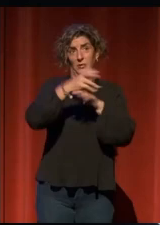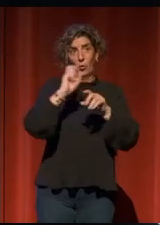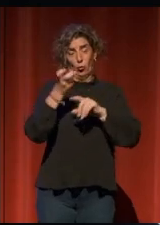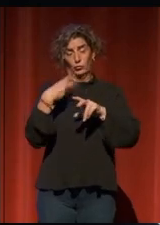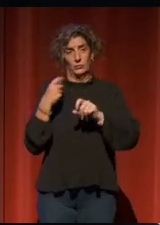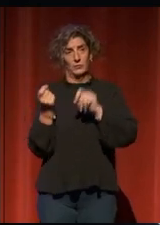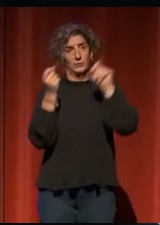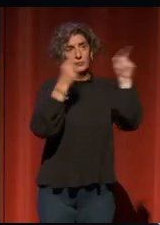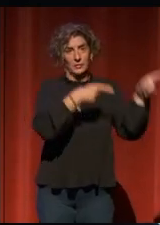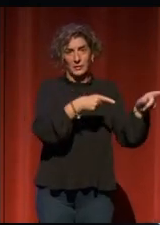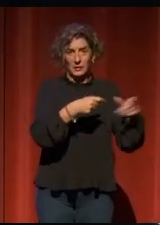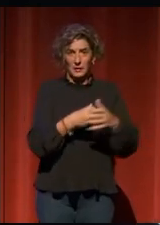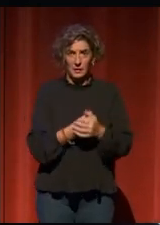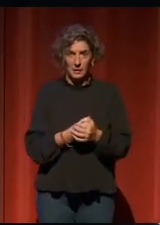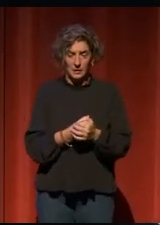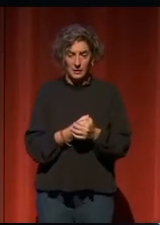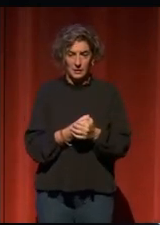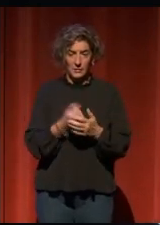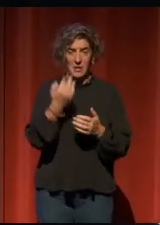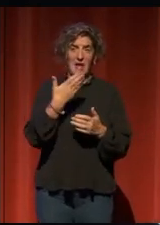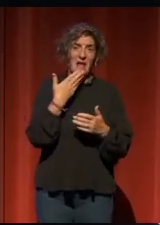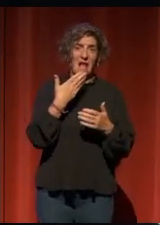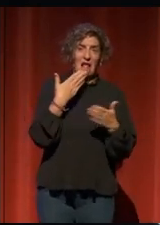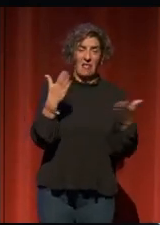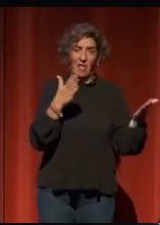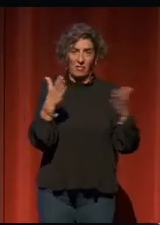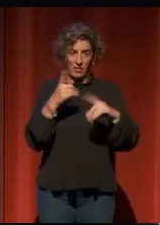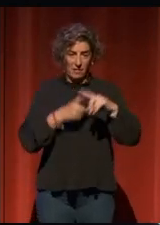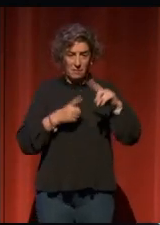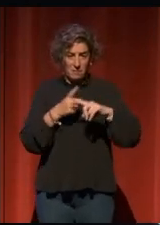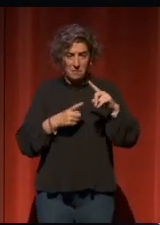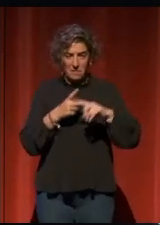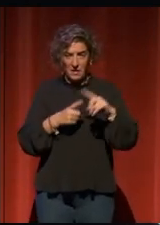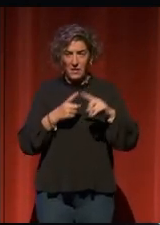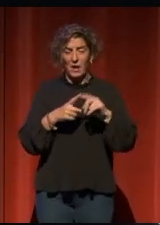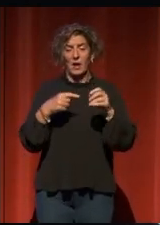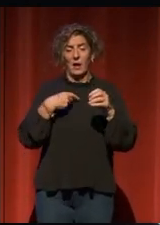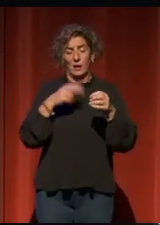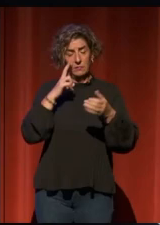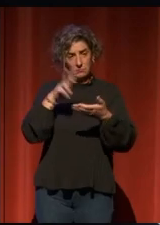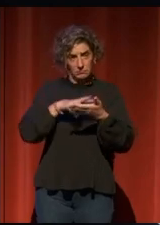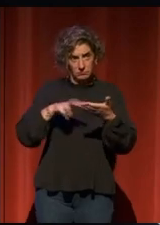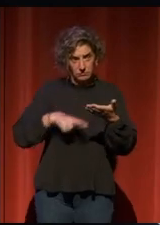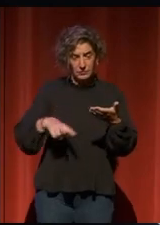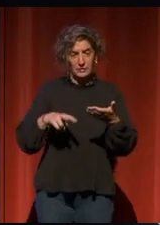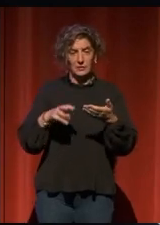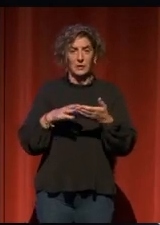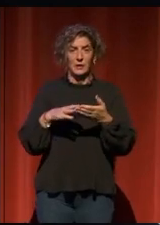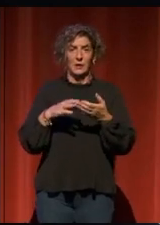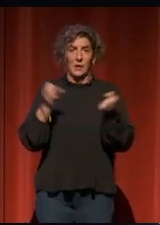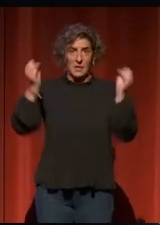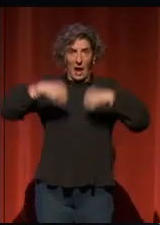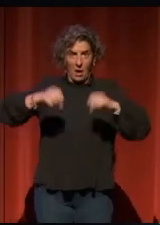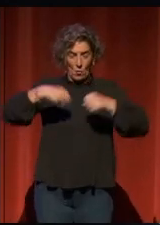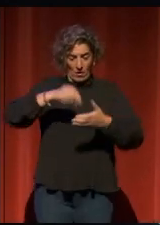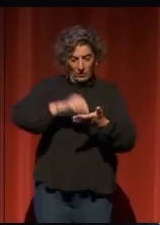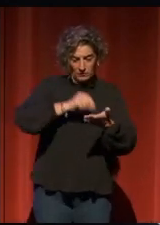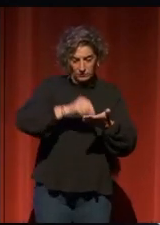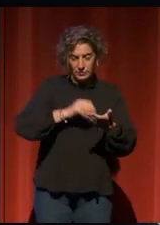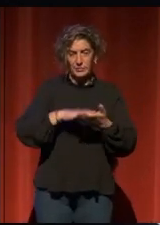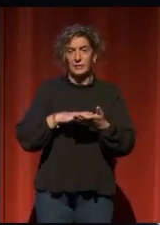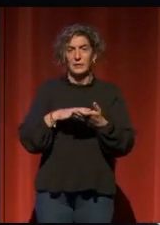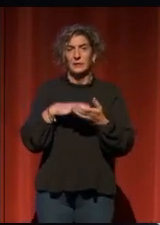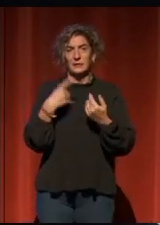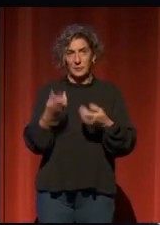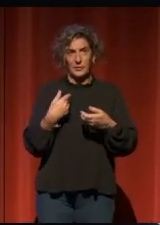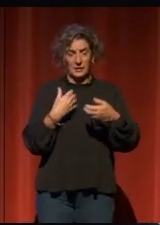una Eneida miniada de la Edad Media, los tratados de Robert Fludd, las